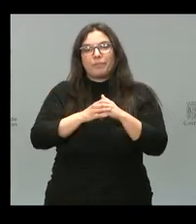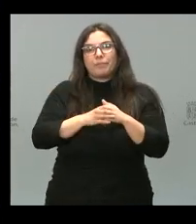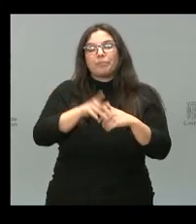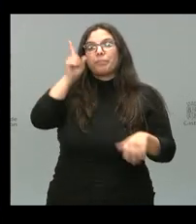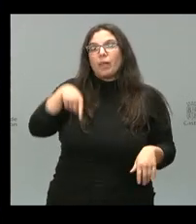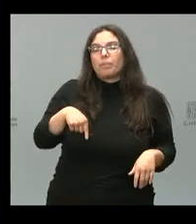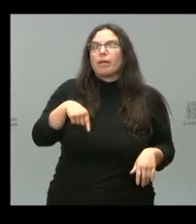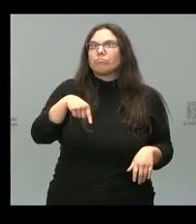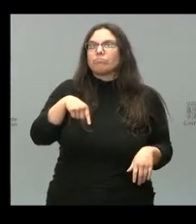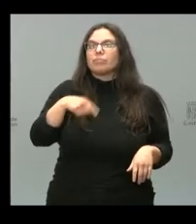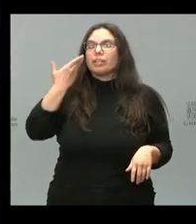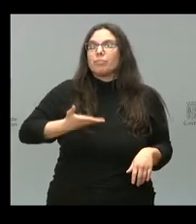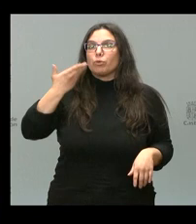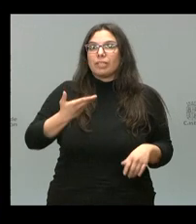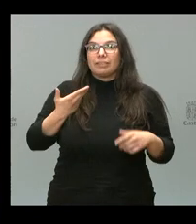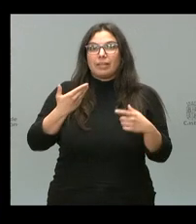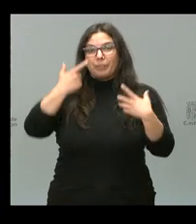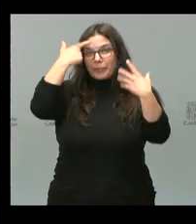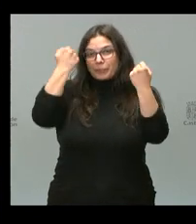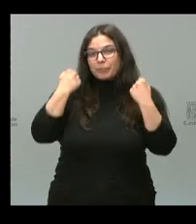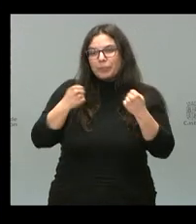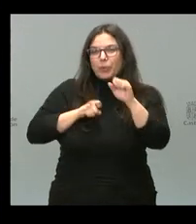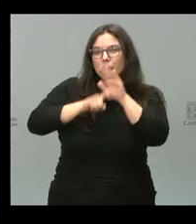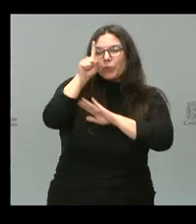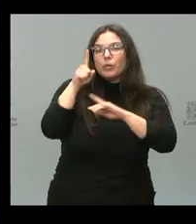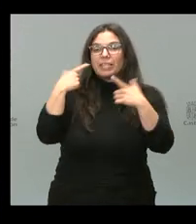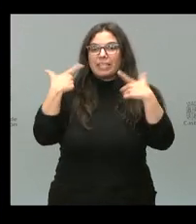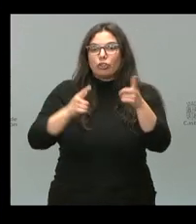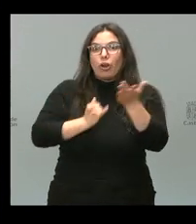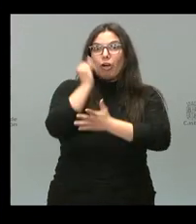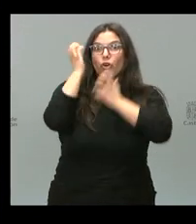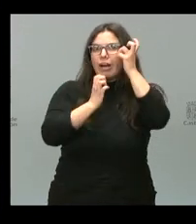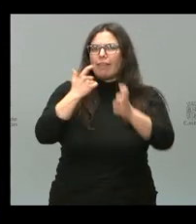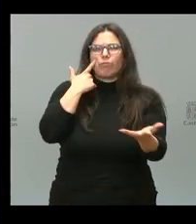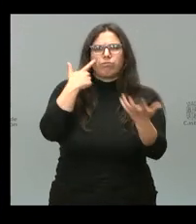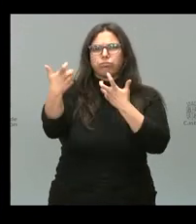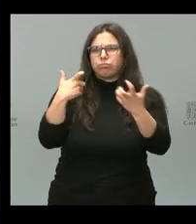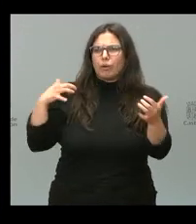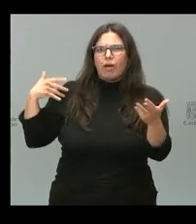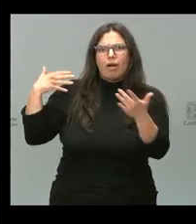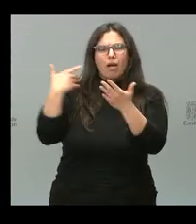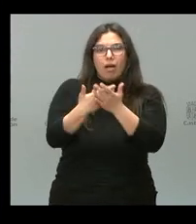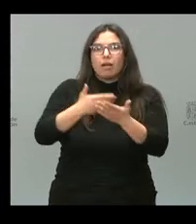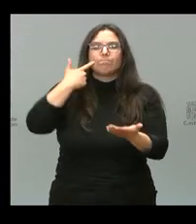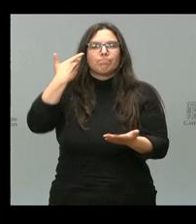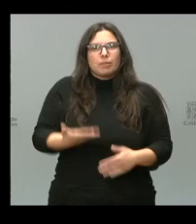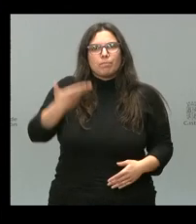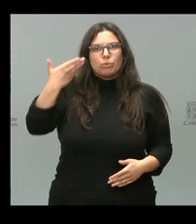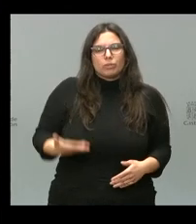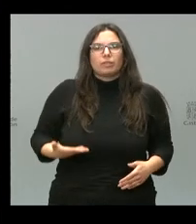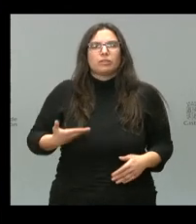especialización del sector ganadero que ha dejado de manifiesto su gran valor para la economía del país